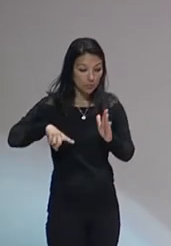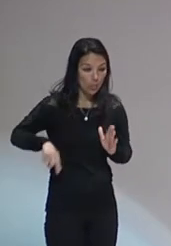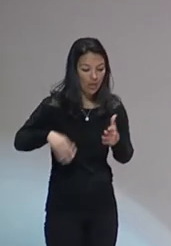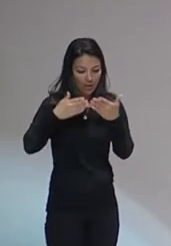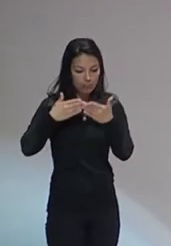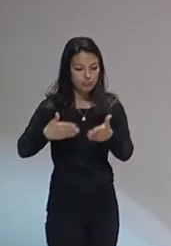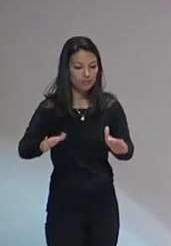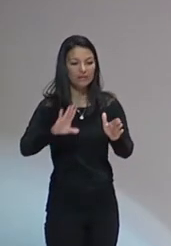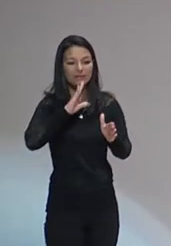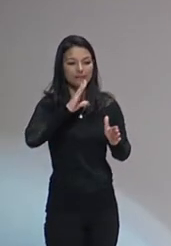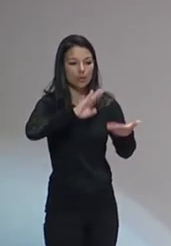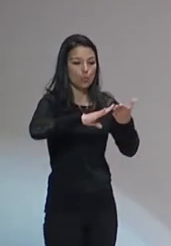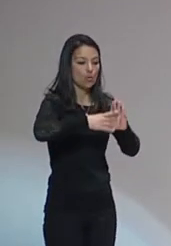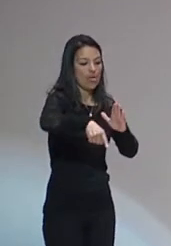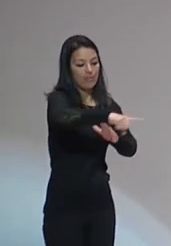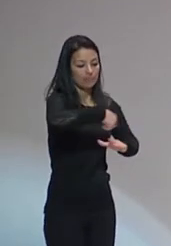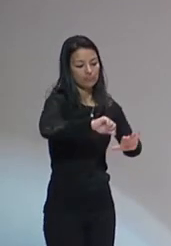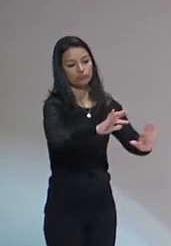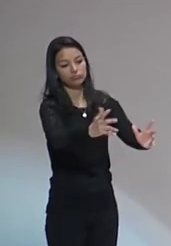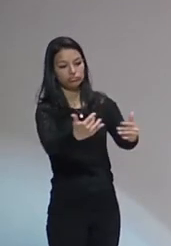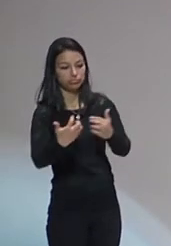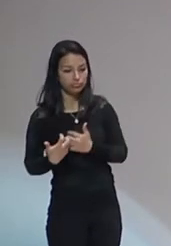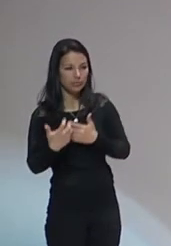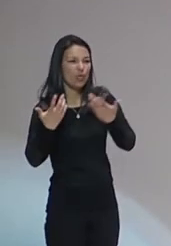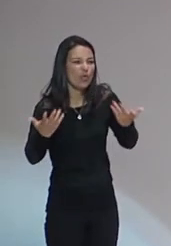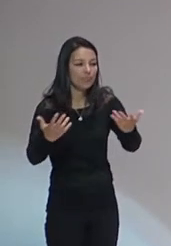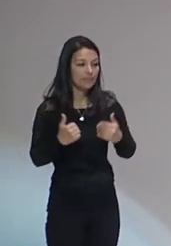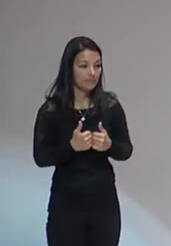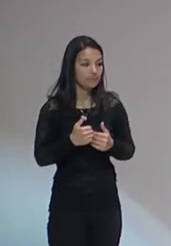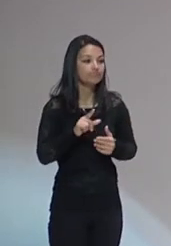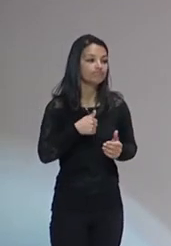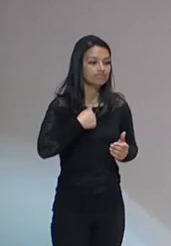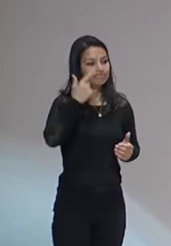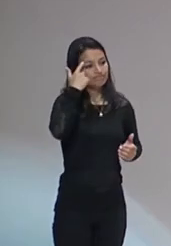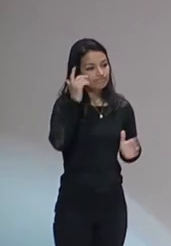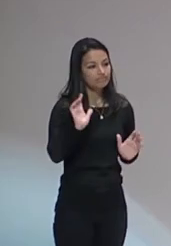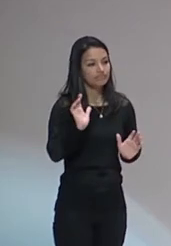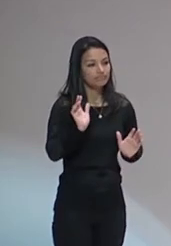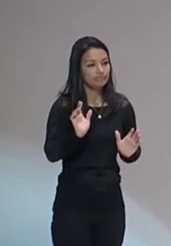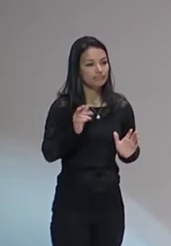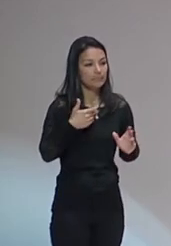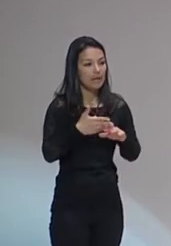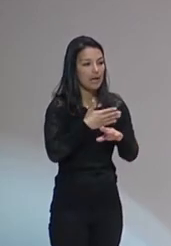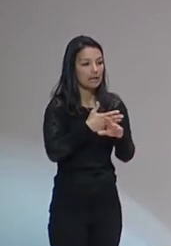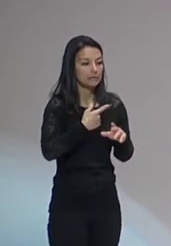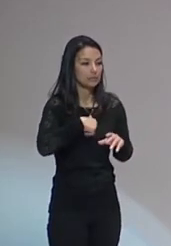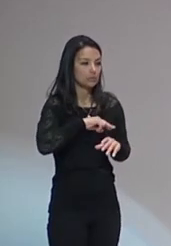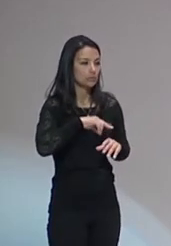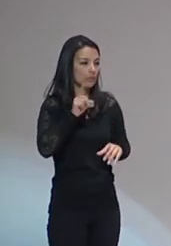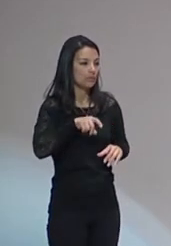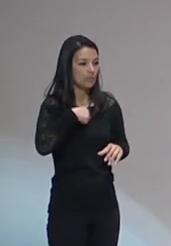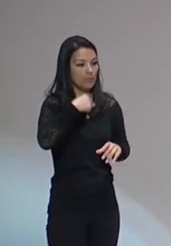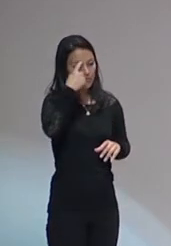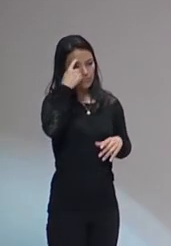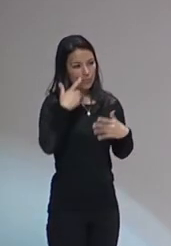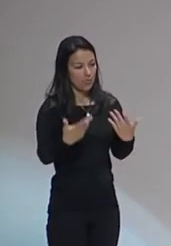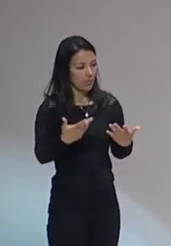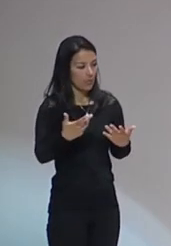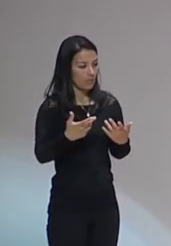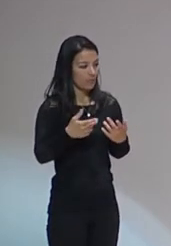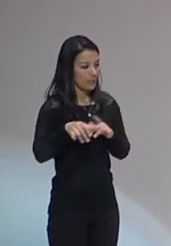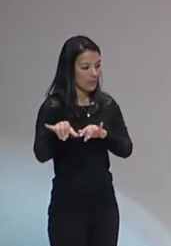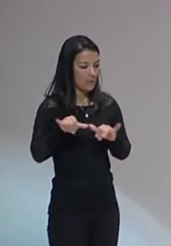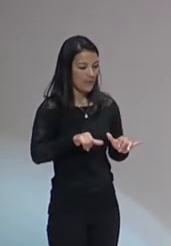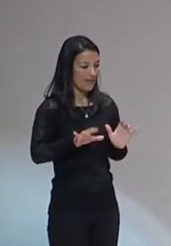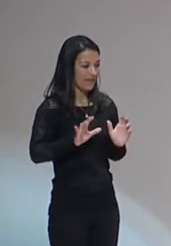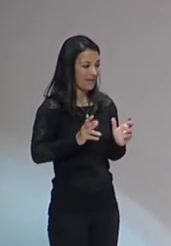la comunidad. Pienso que si pensamos como ahora piensa la